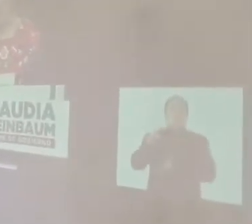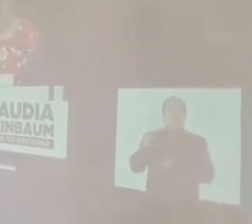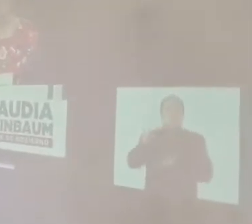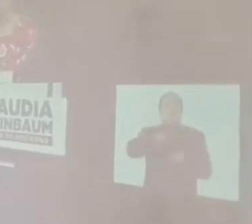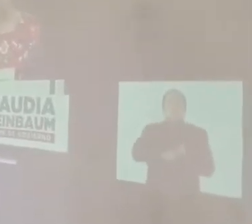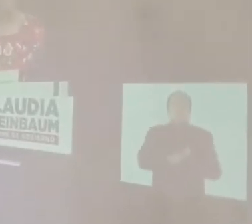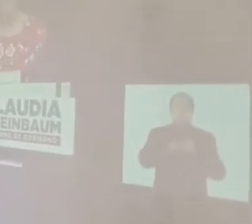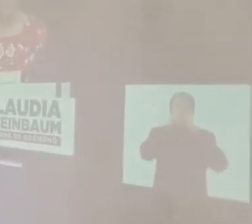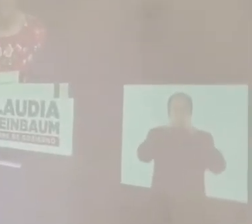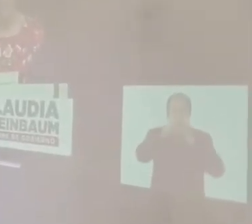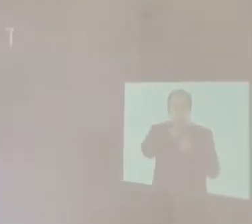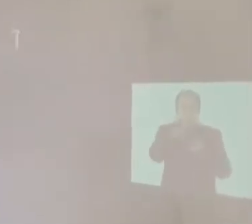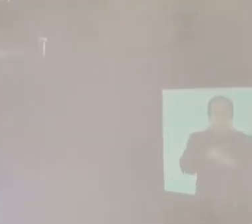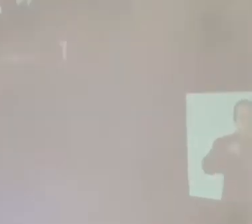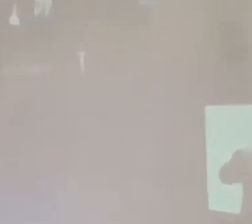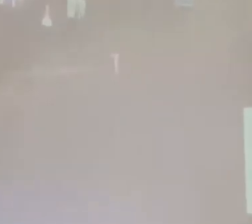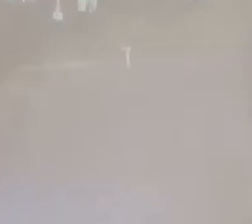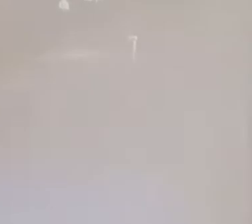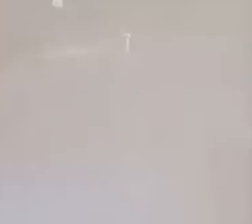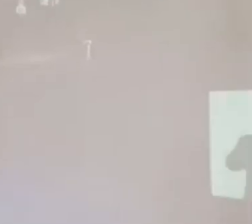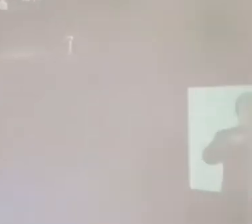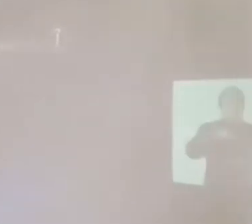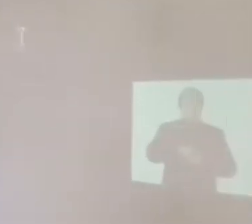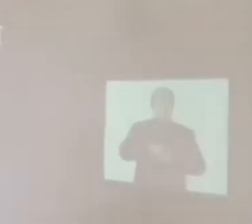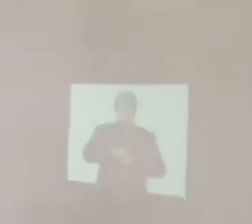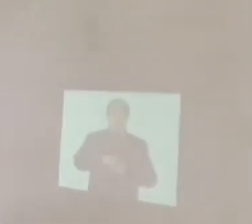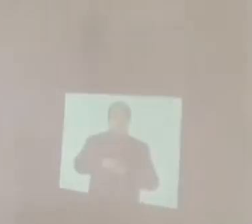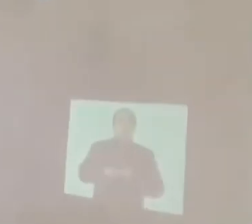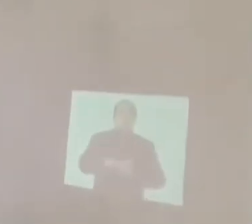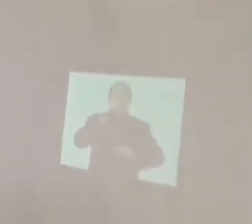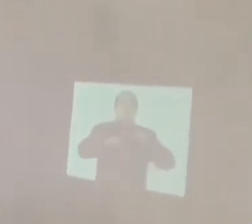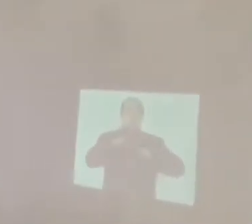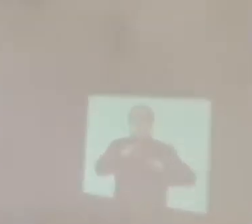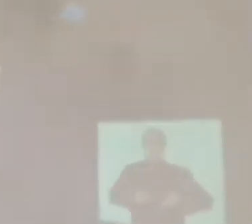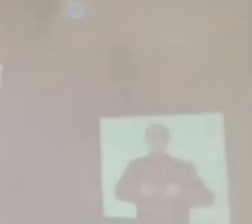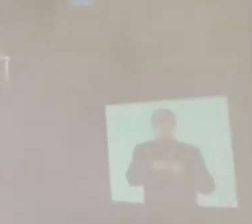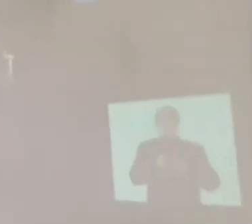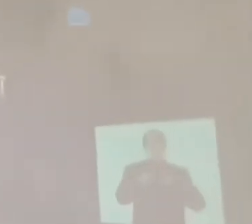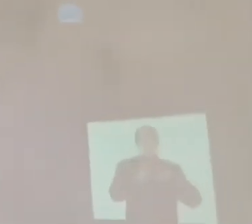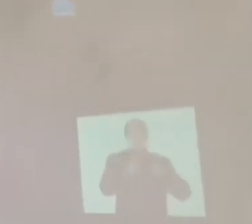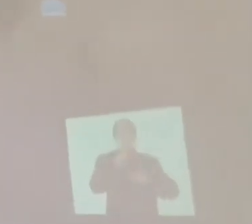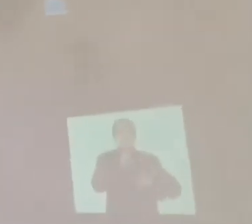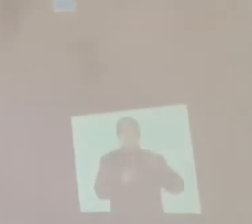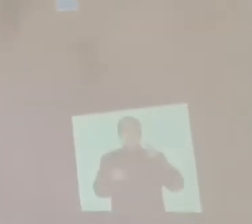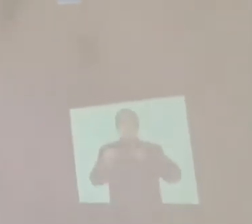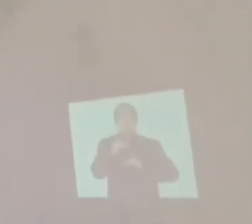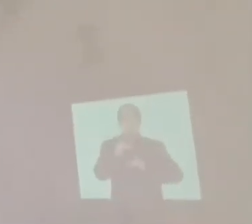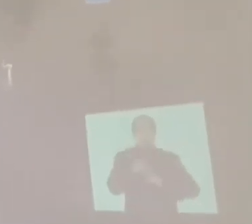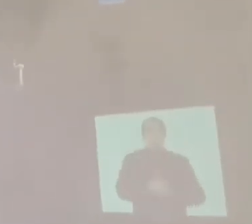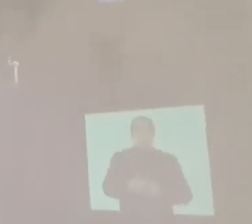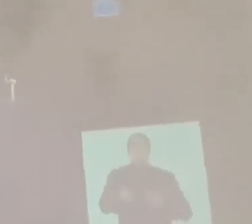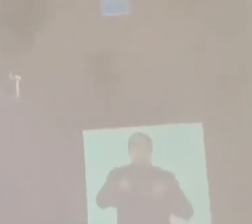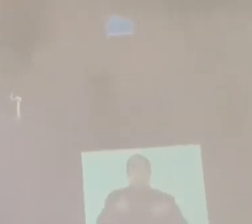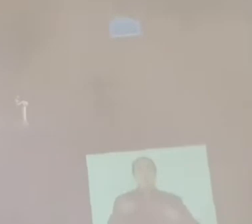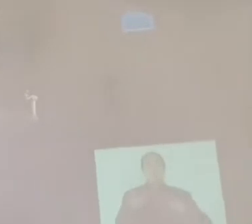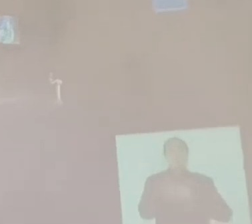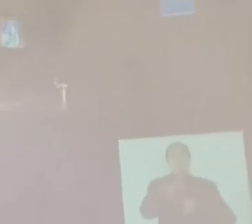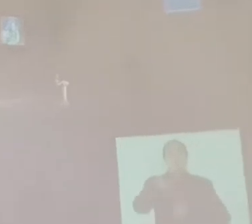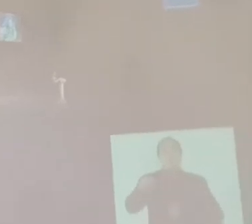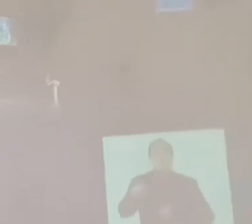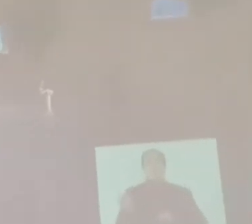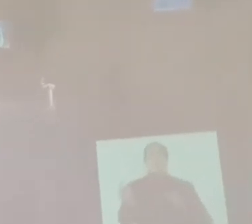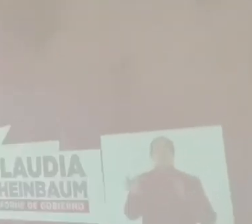atención integral en 82 polígonos de altos niveles de seguridad. Jóvenes unen al barrio,